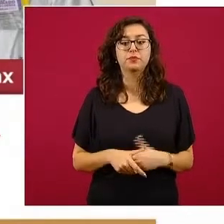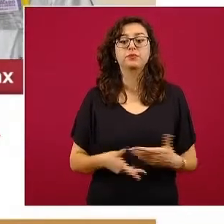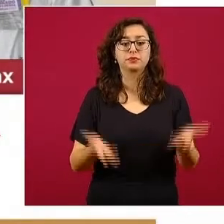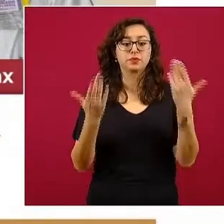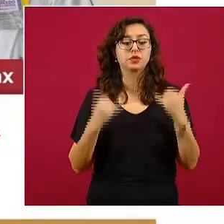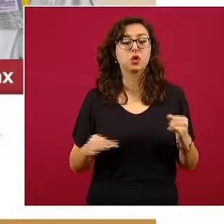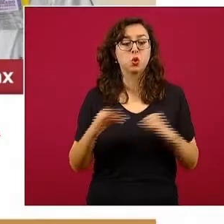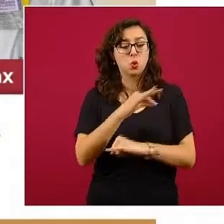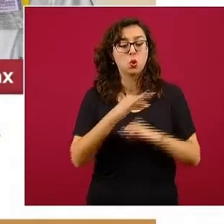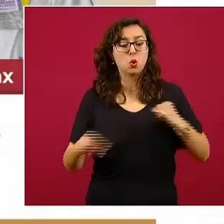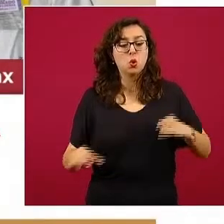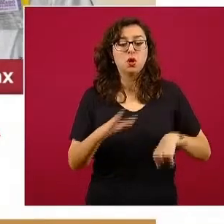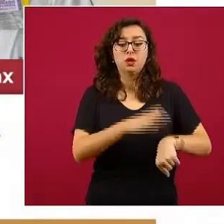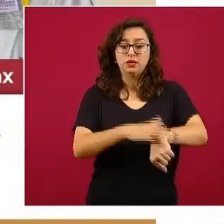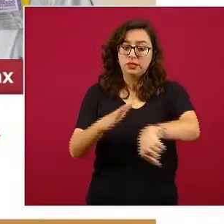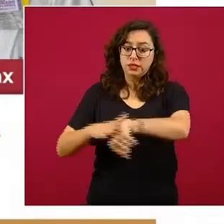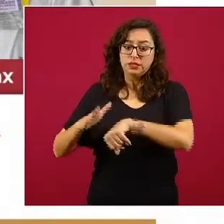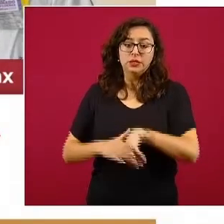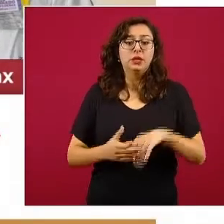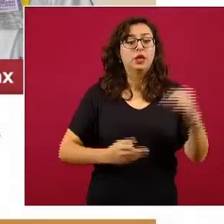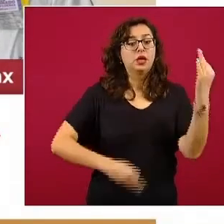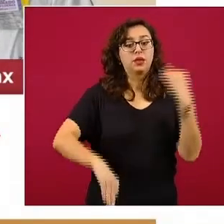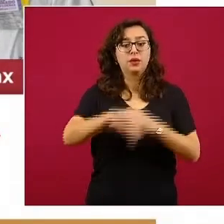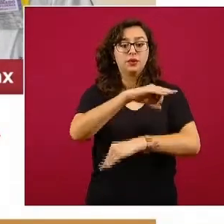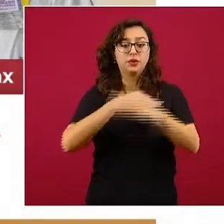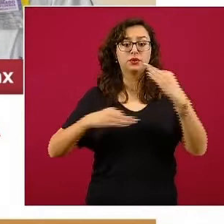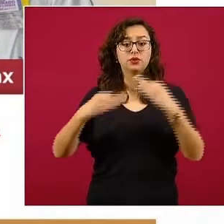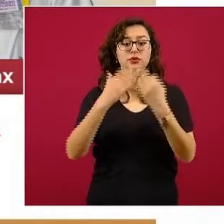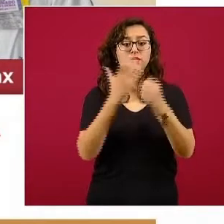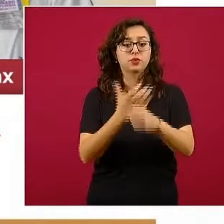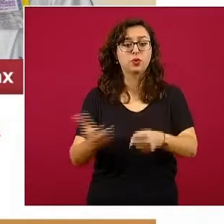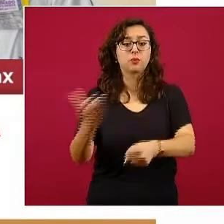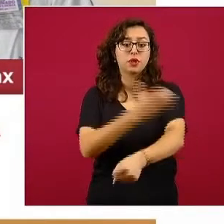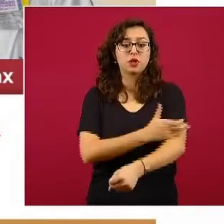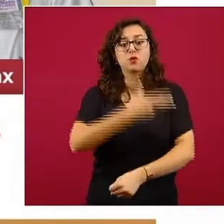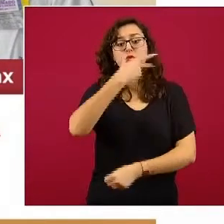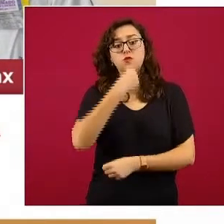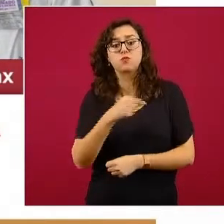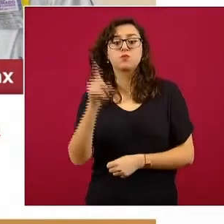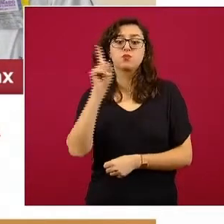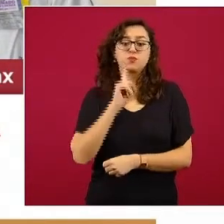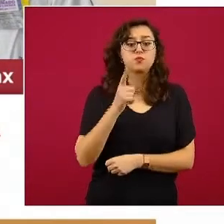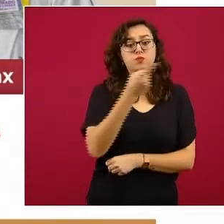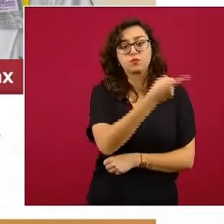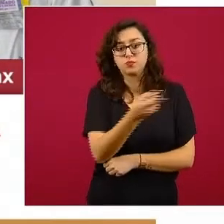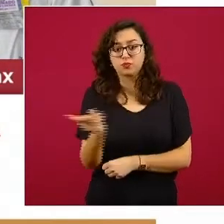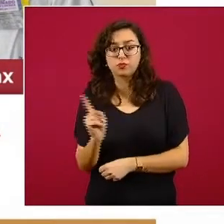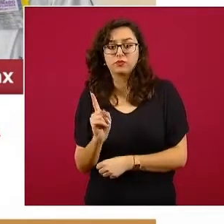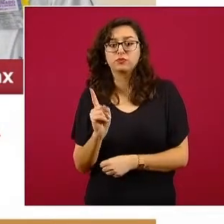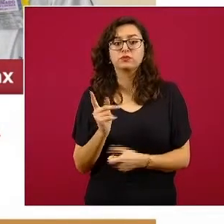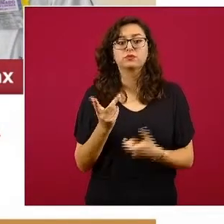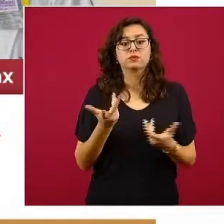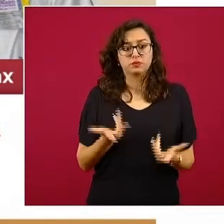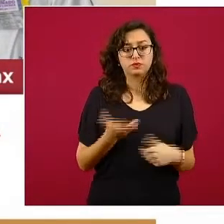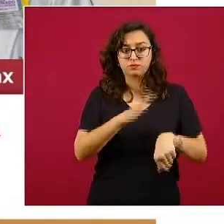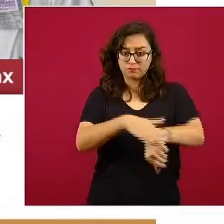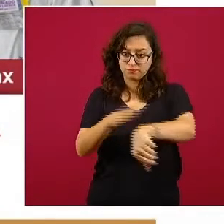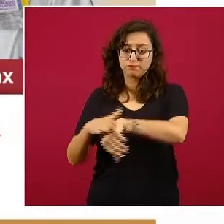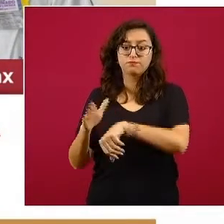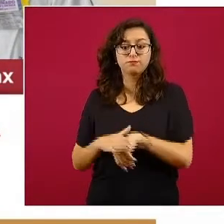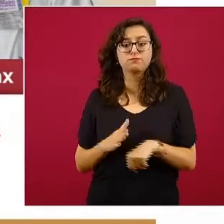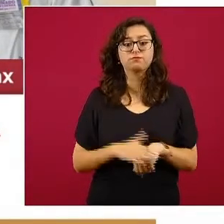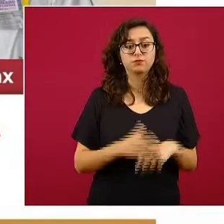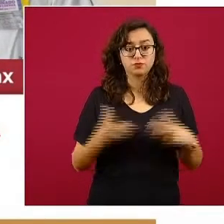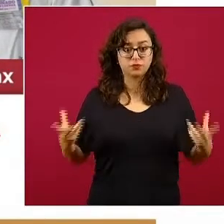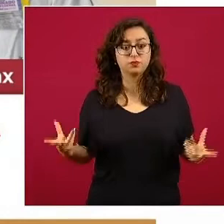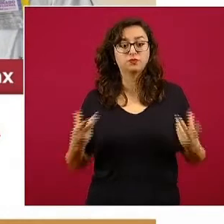Y por último, hacer un llamado a nuestros compañeros, a nuestras compañeras, a que se unan al llamado de Médicos